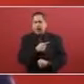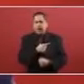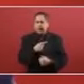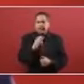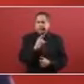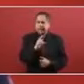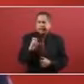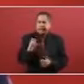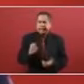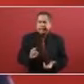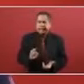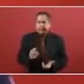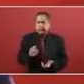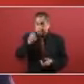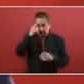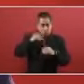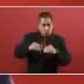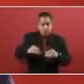para operar,